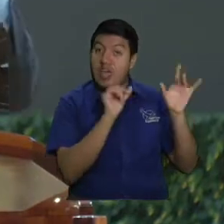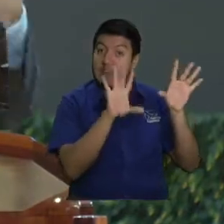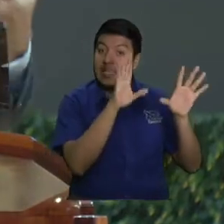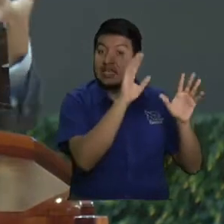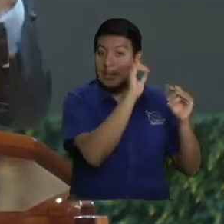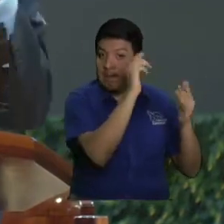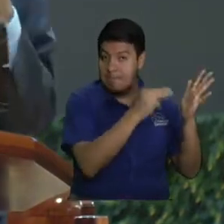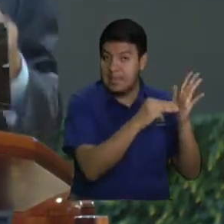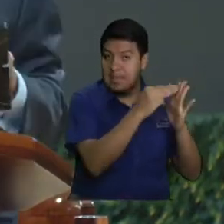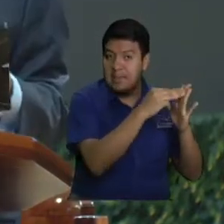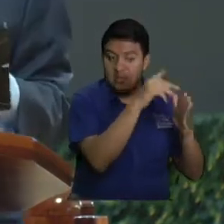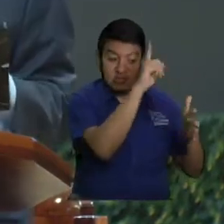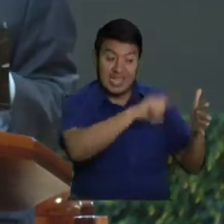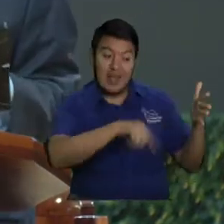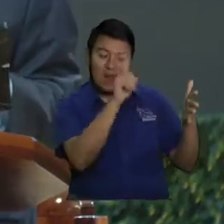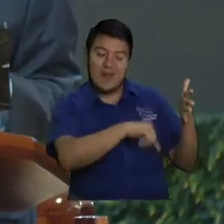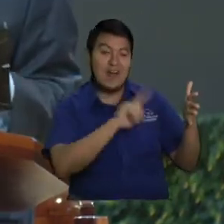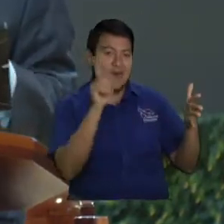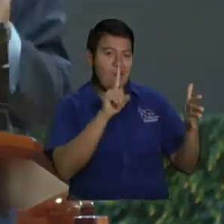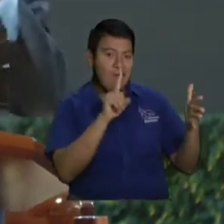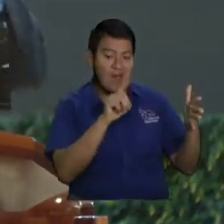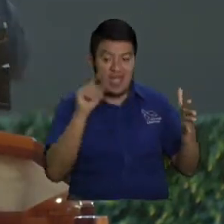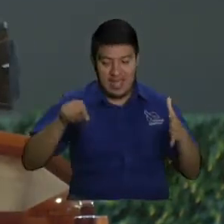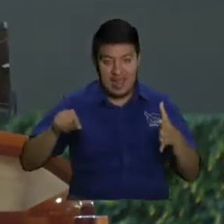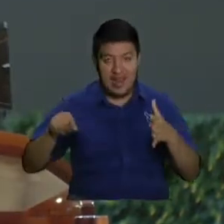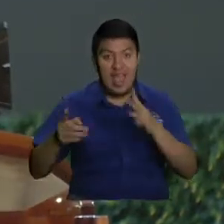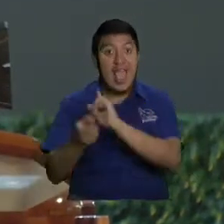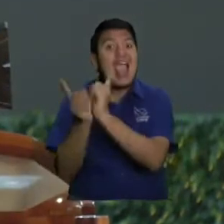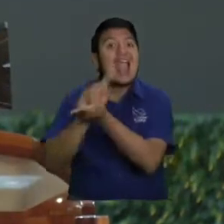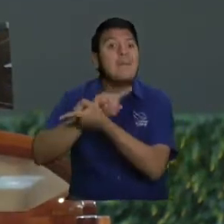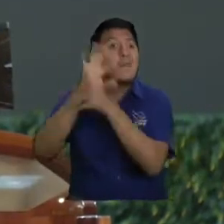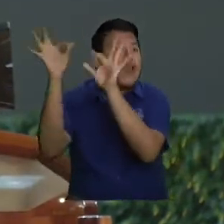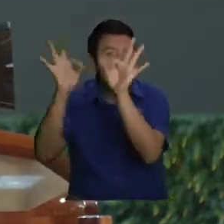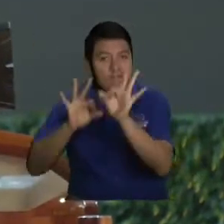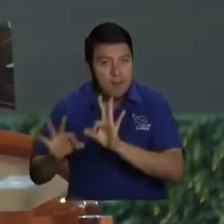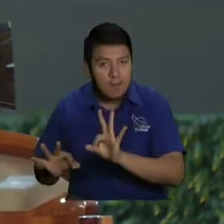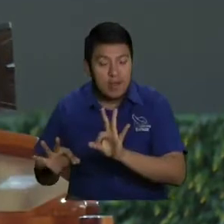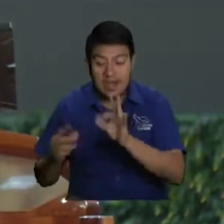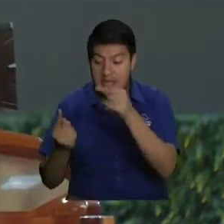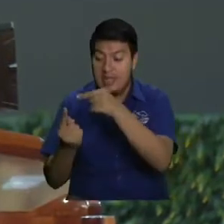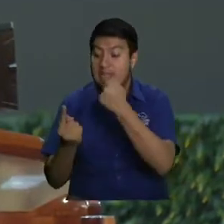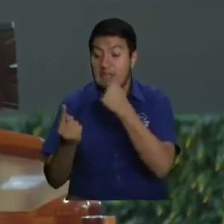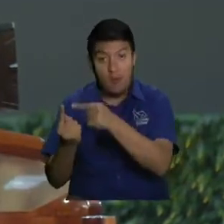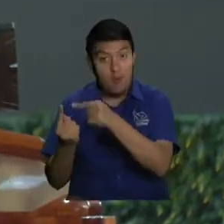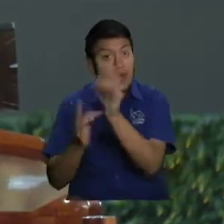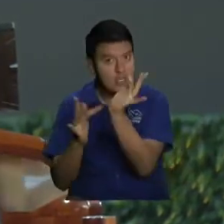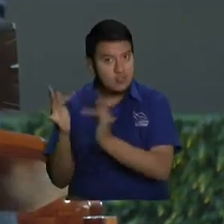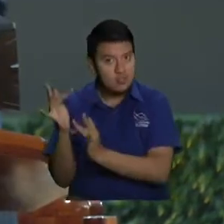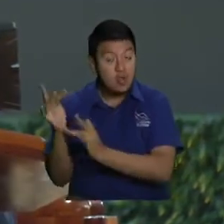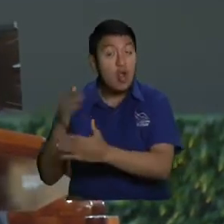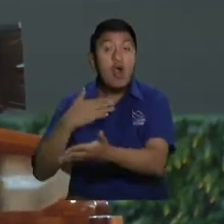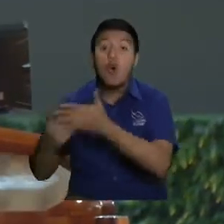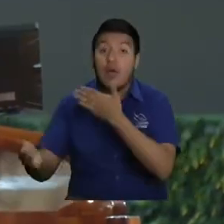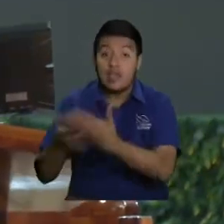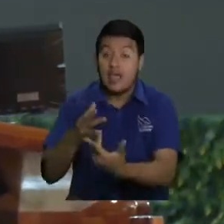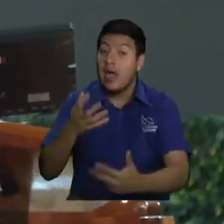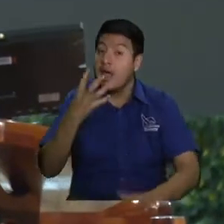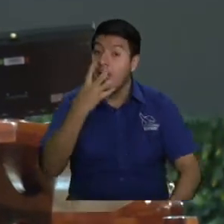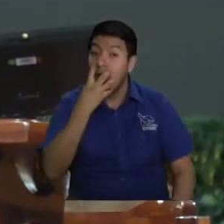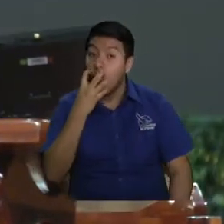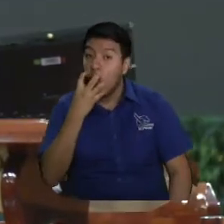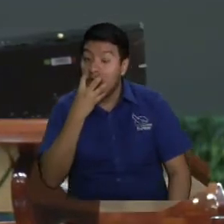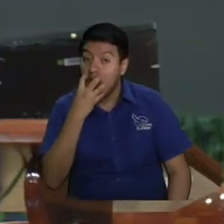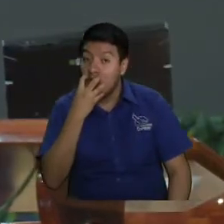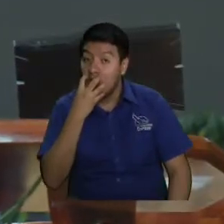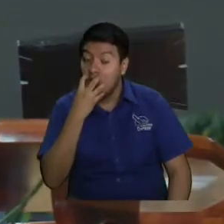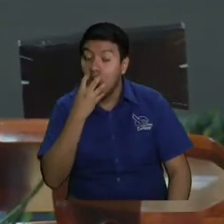que le vino a dar forma y a cumplirla. Pero yo les digo que cualquiera que esté enojado contra su